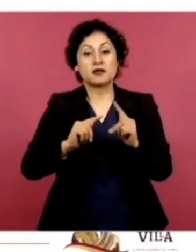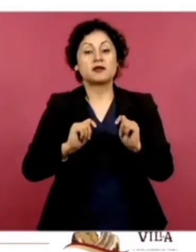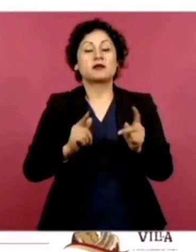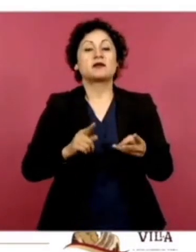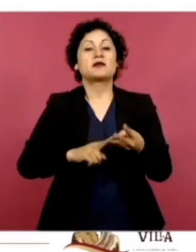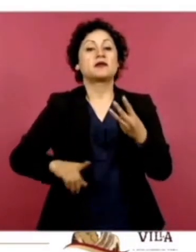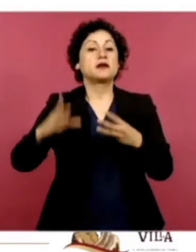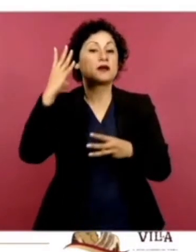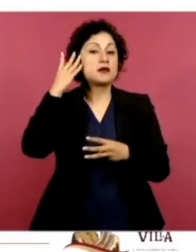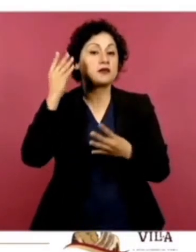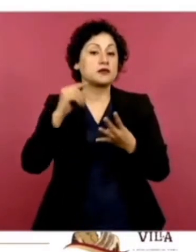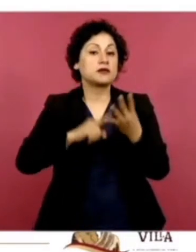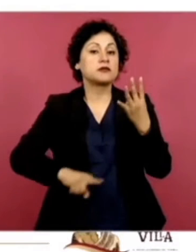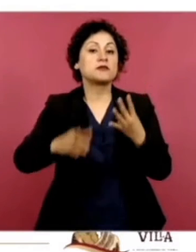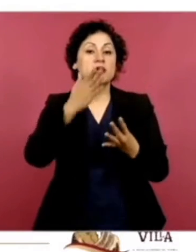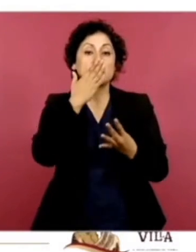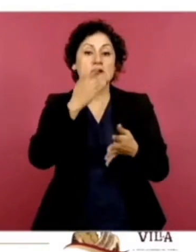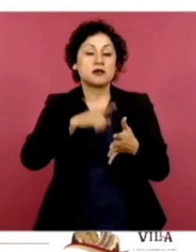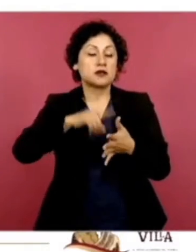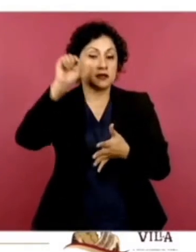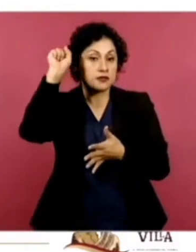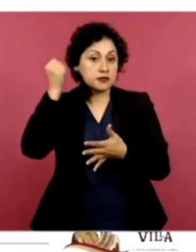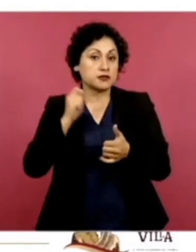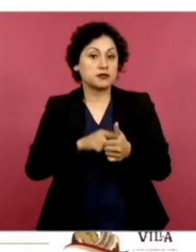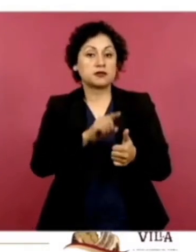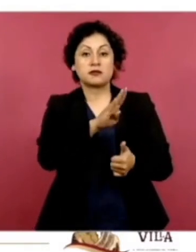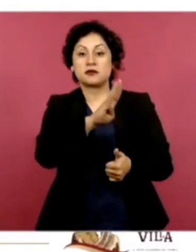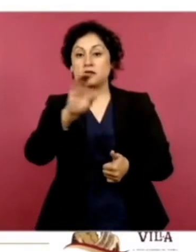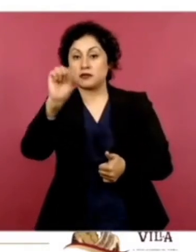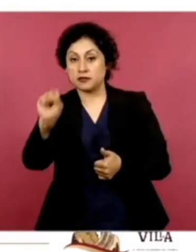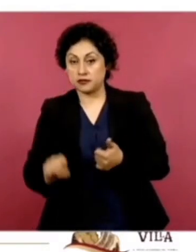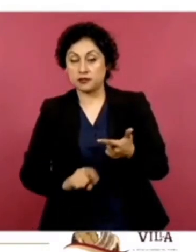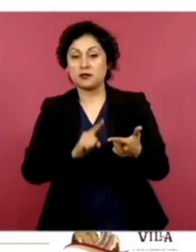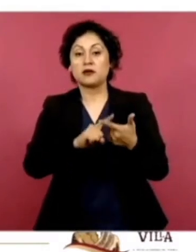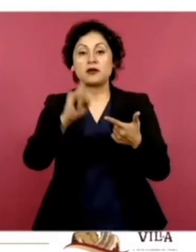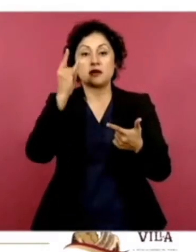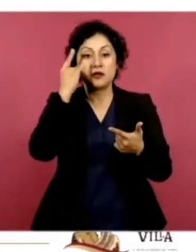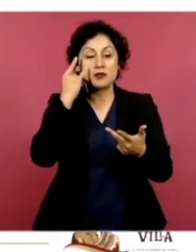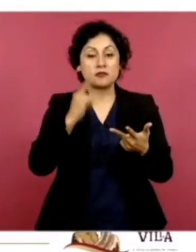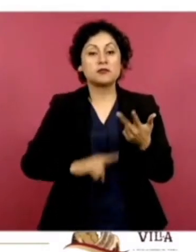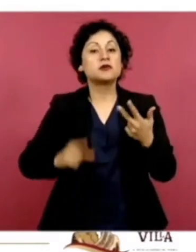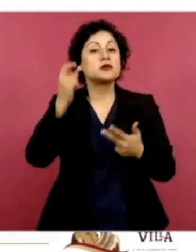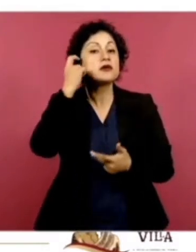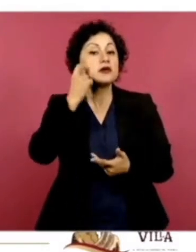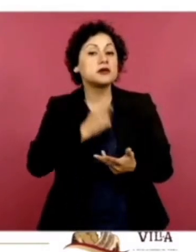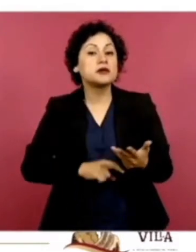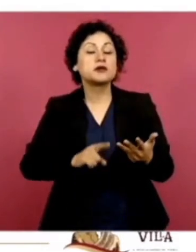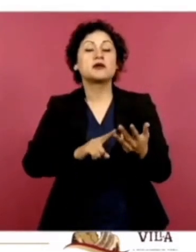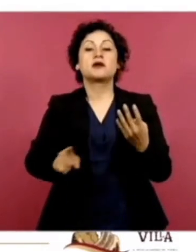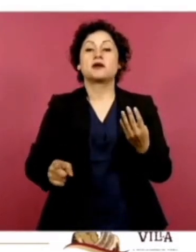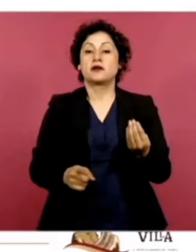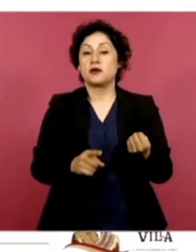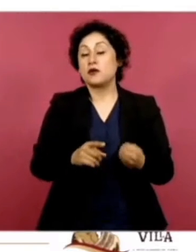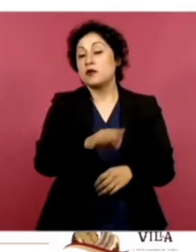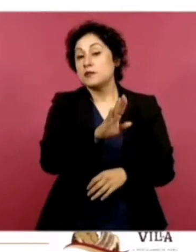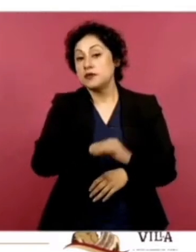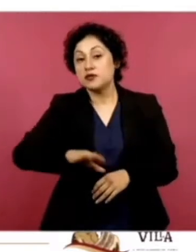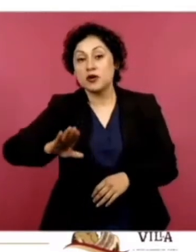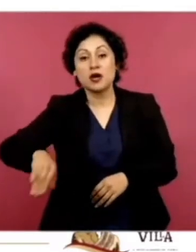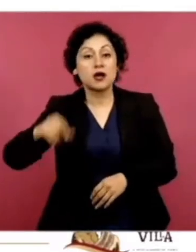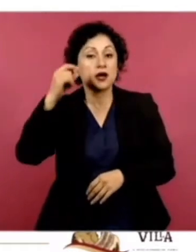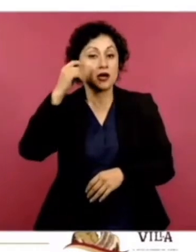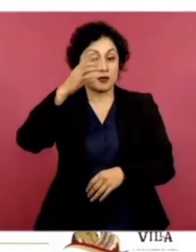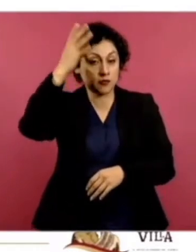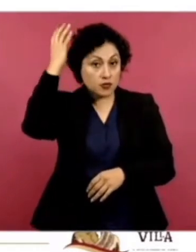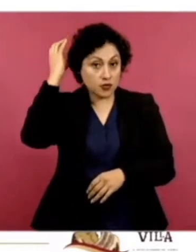Tlaxcala, Colima, Sonora, Sinaloa, Baja California Sur, Campeche, Guerrero, Michoacán, Morelos, San